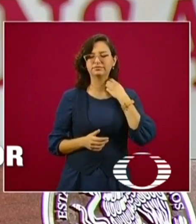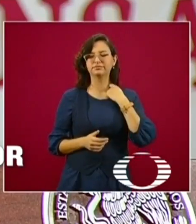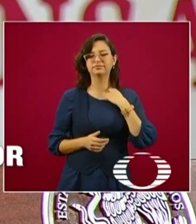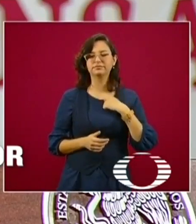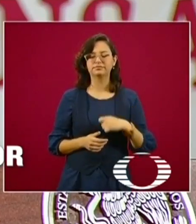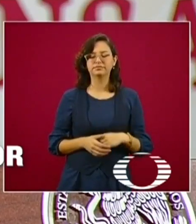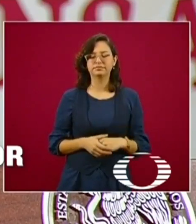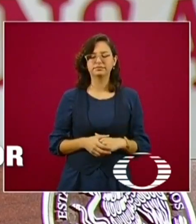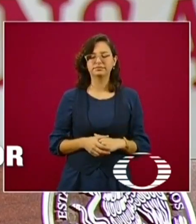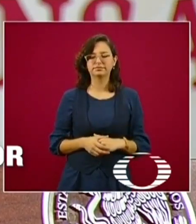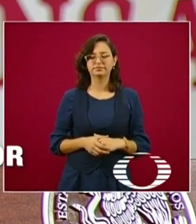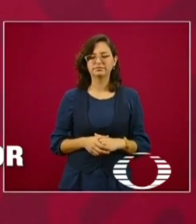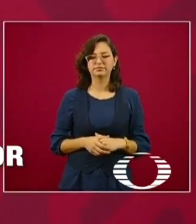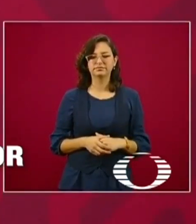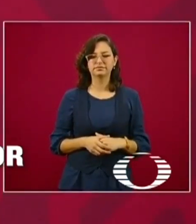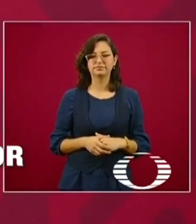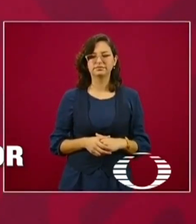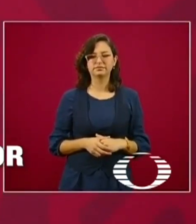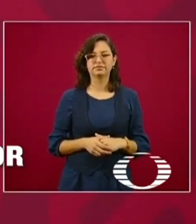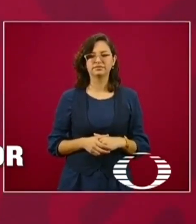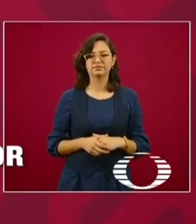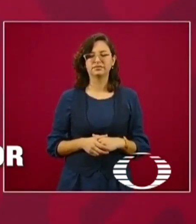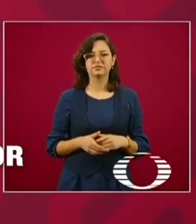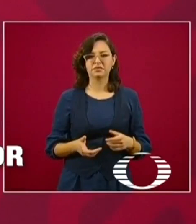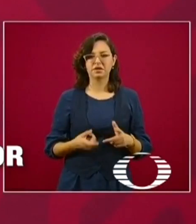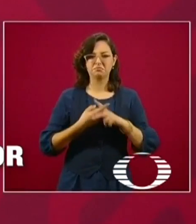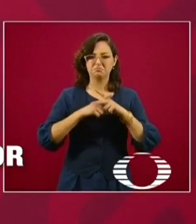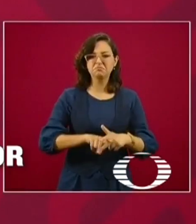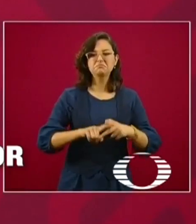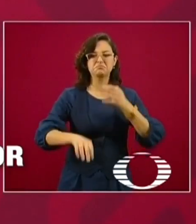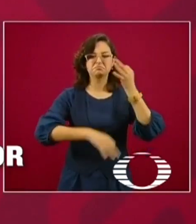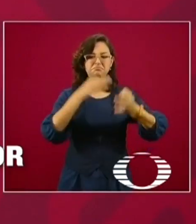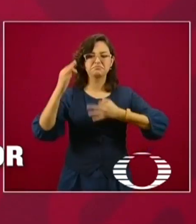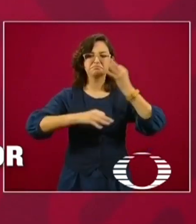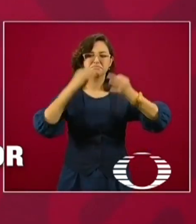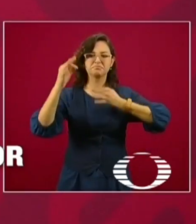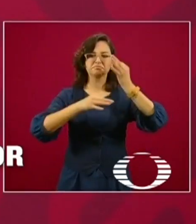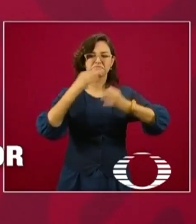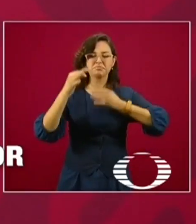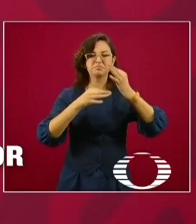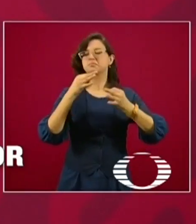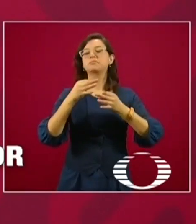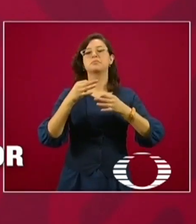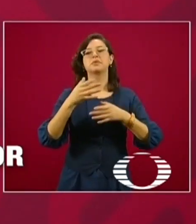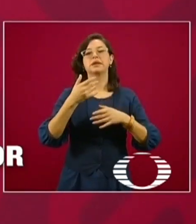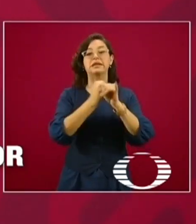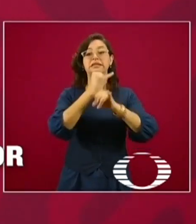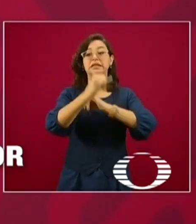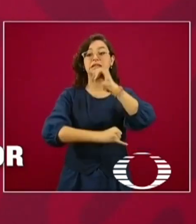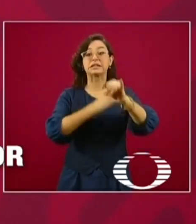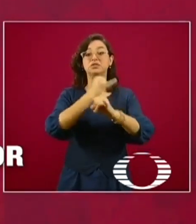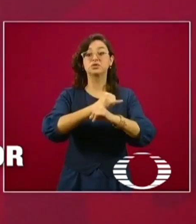se contempla el hacer campaña a través incluso de la prensa internacional